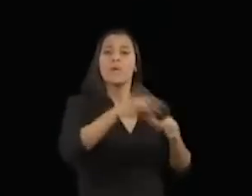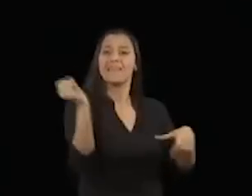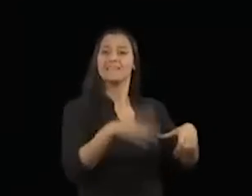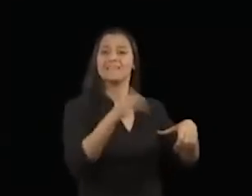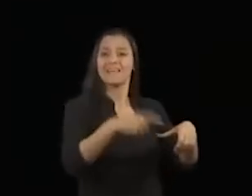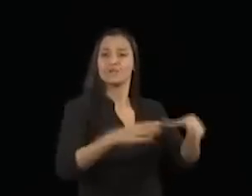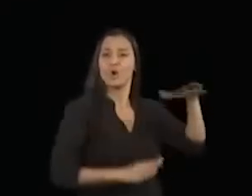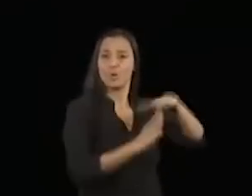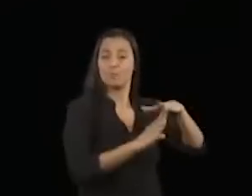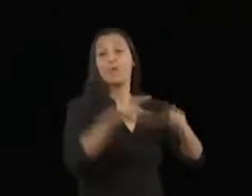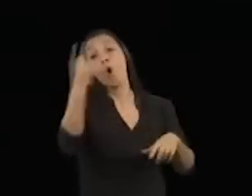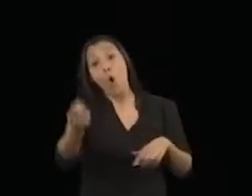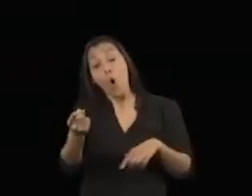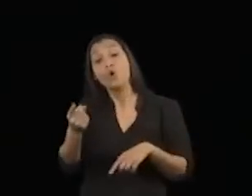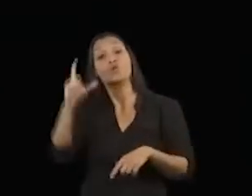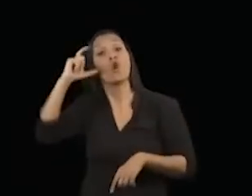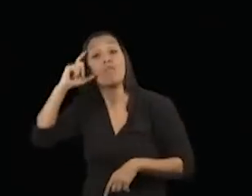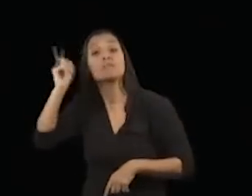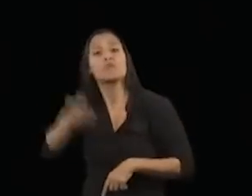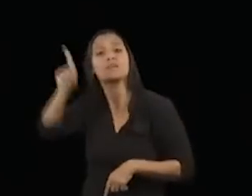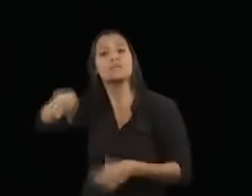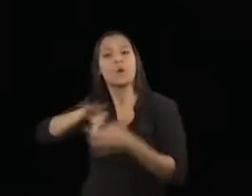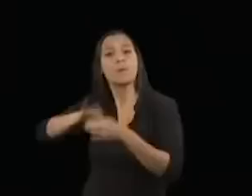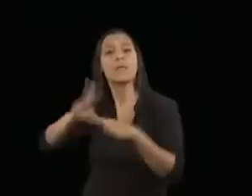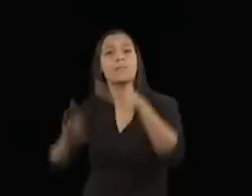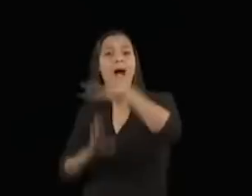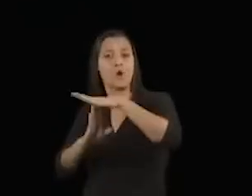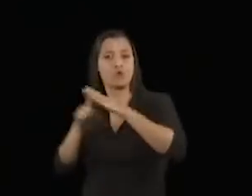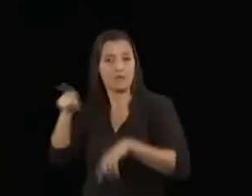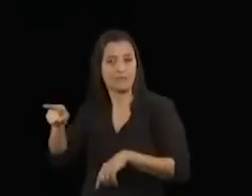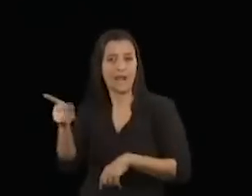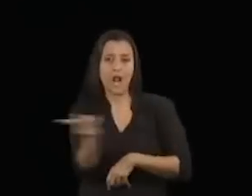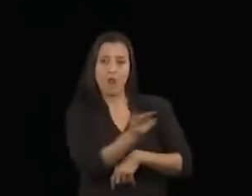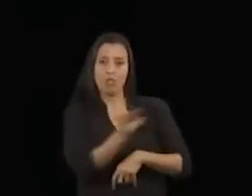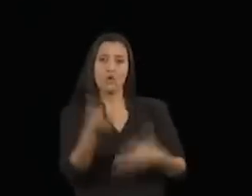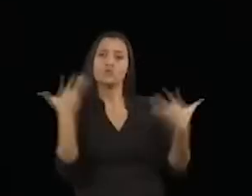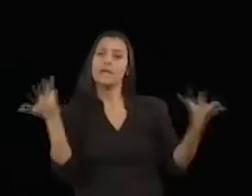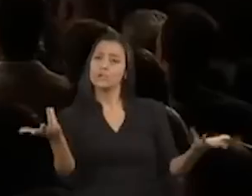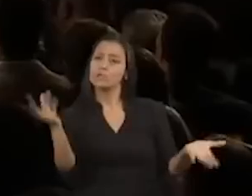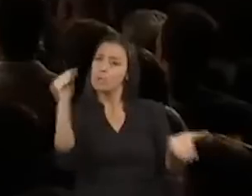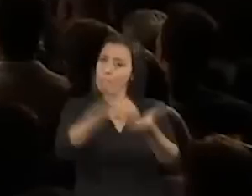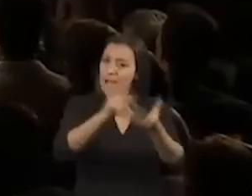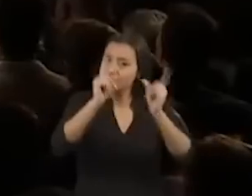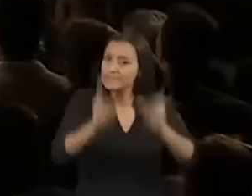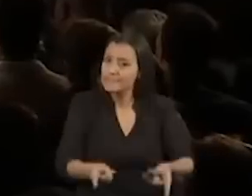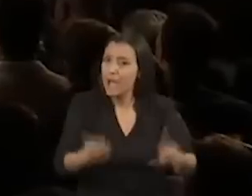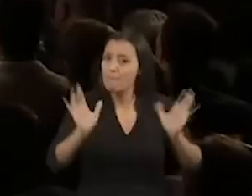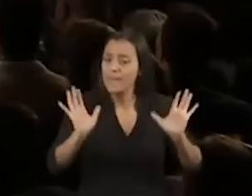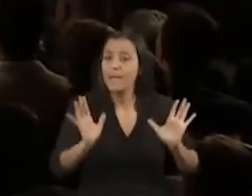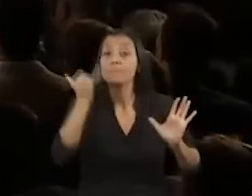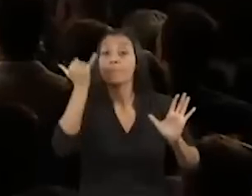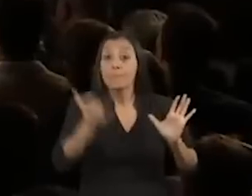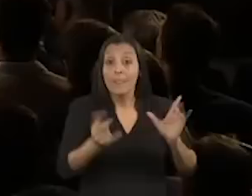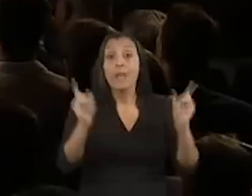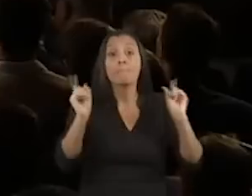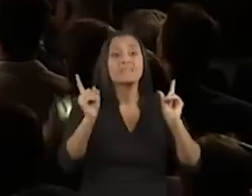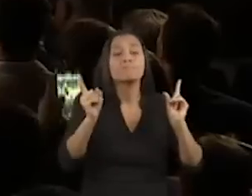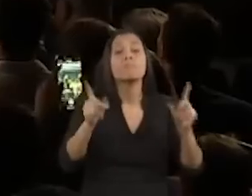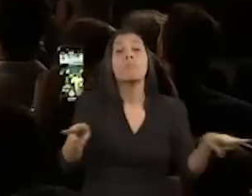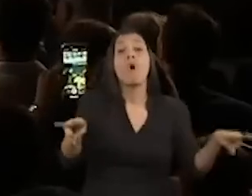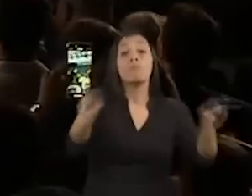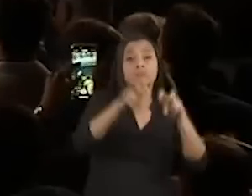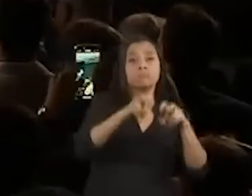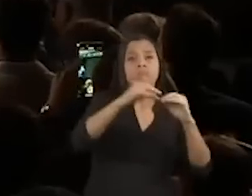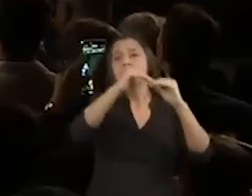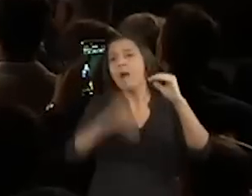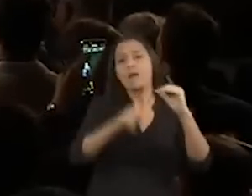Banco Central. Pero además, como si eso fuera poco, dentro de lo que era el déficit cuasifiscal, esos 10